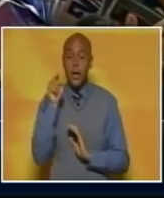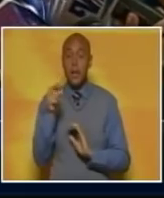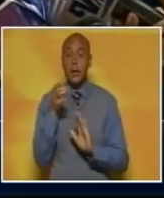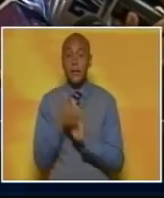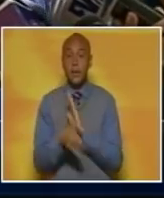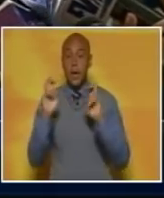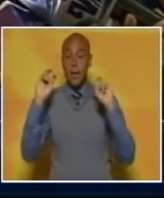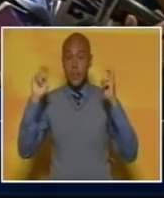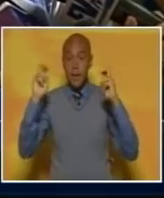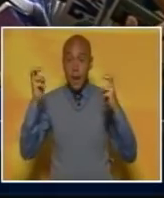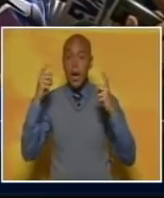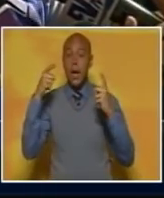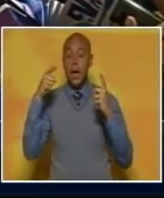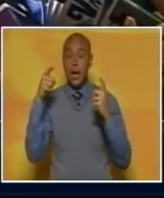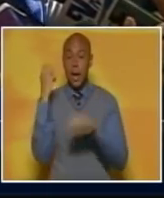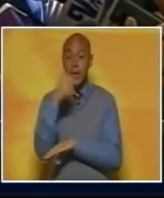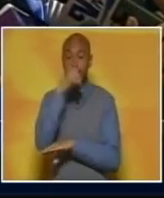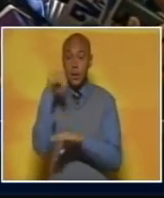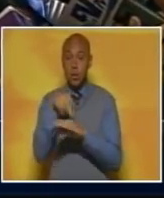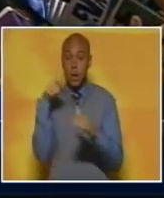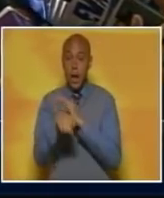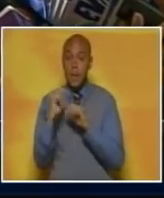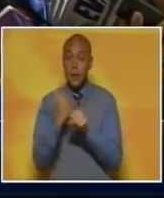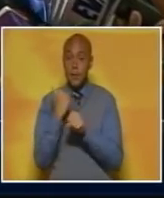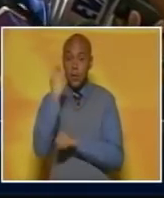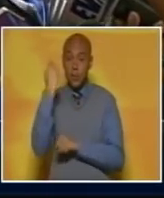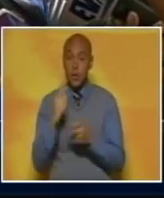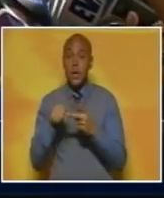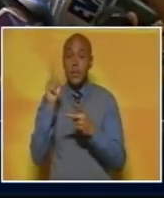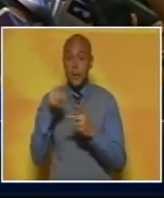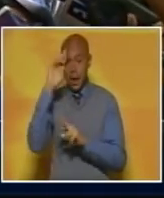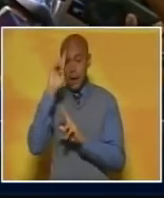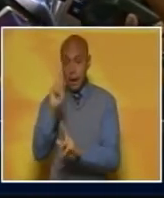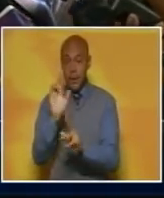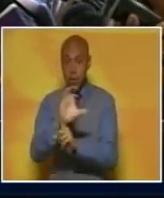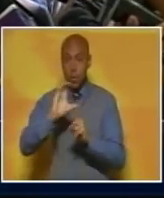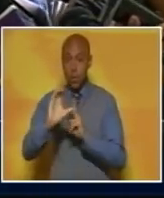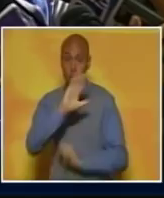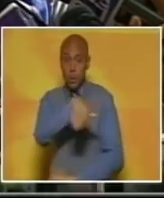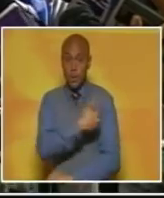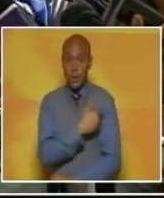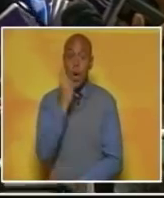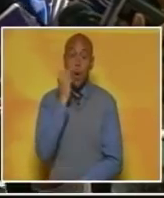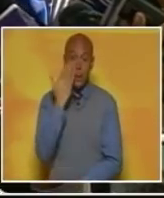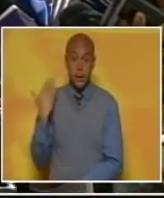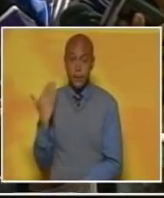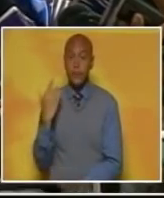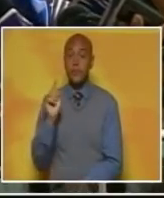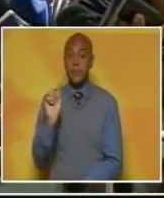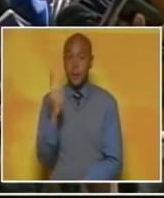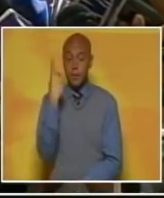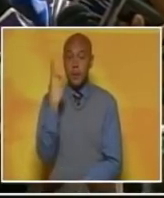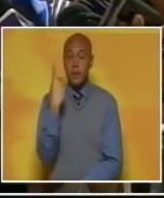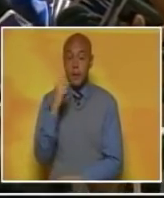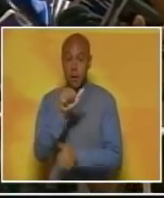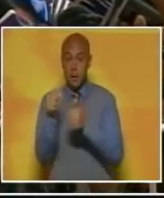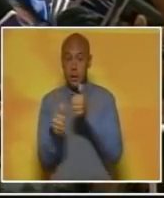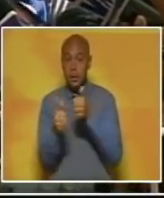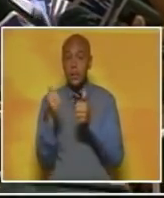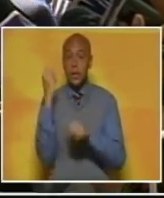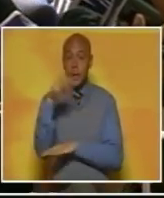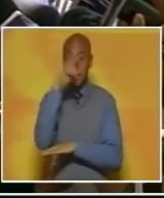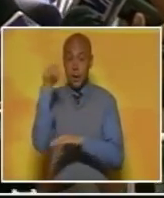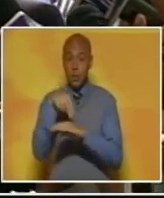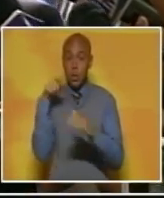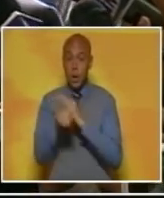de la Asamblea Nacional, que tienen que ver con la autonomía universitaria. El primer vicepresidente de la Asamblea Nacional, Juan Pablo Guanipa,